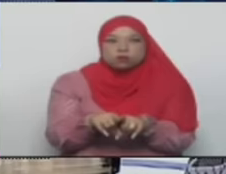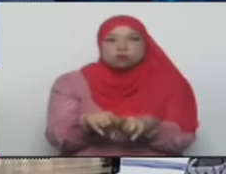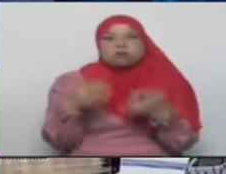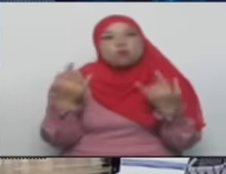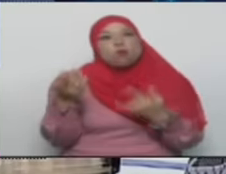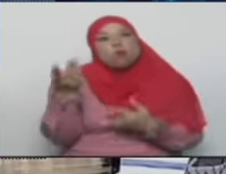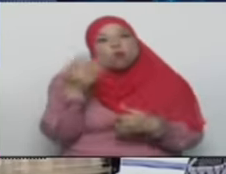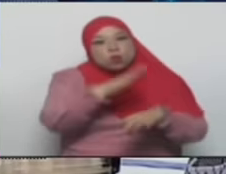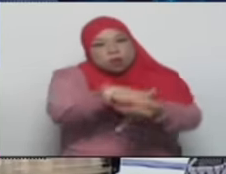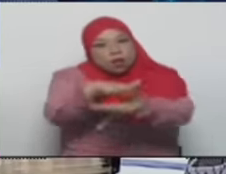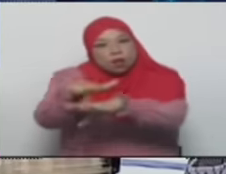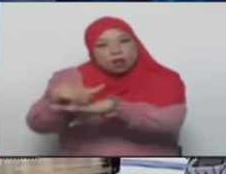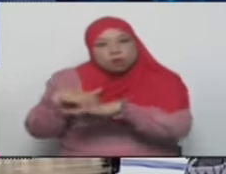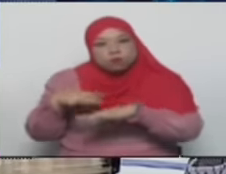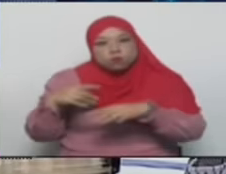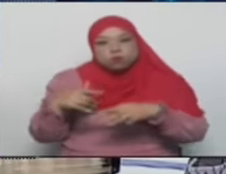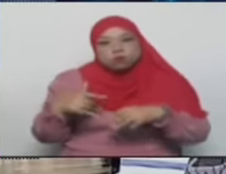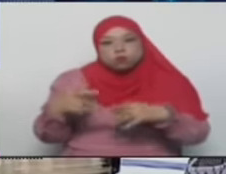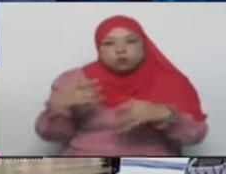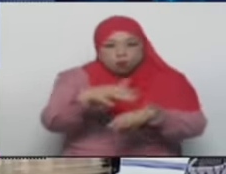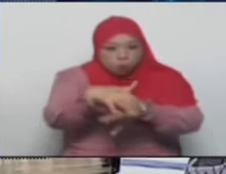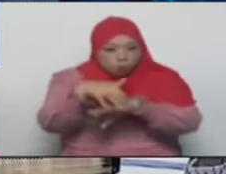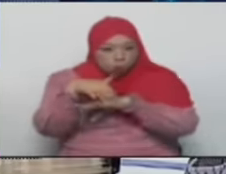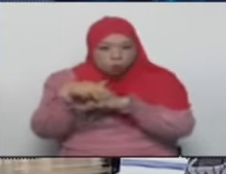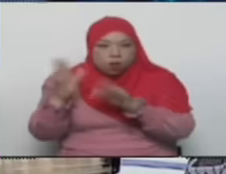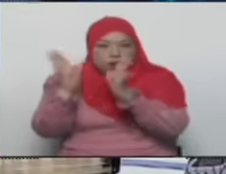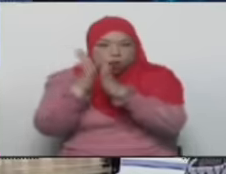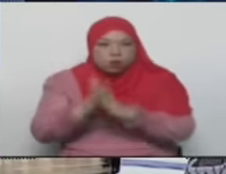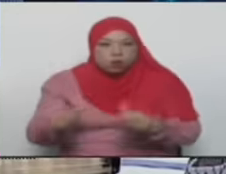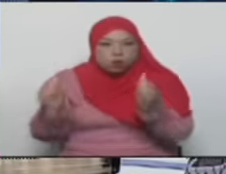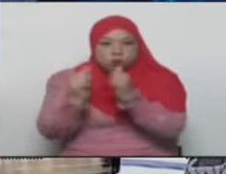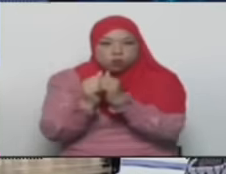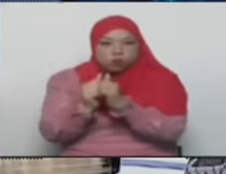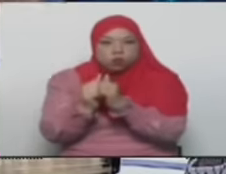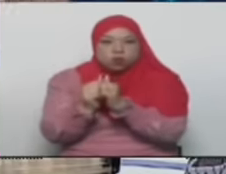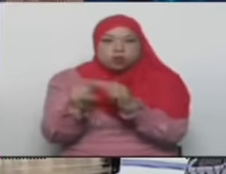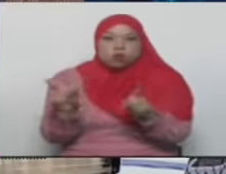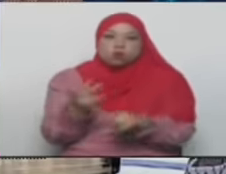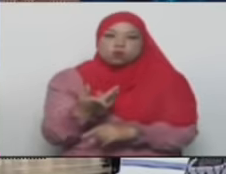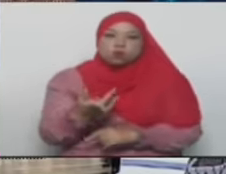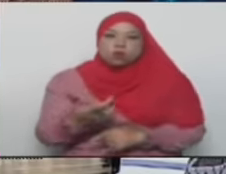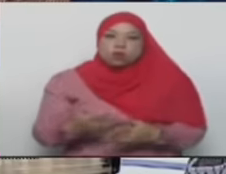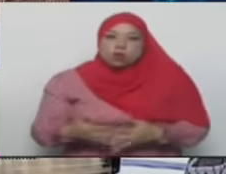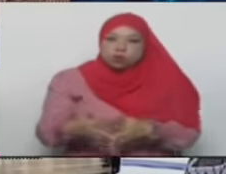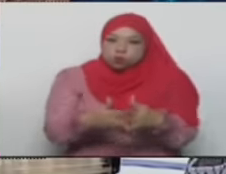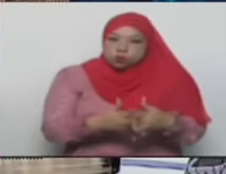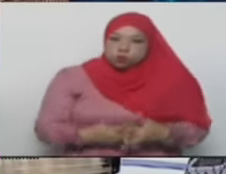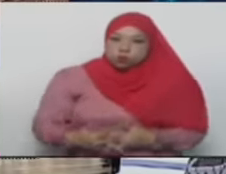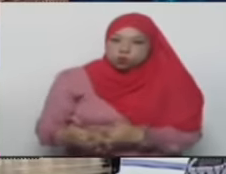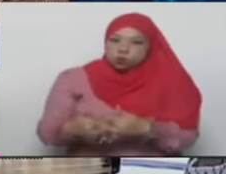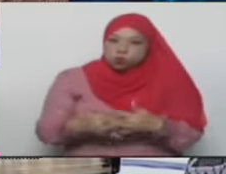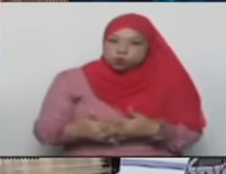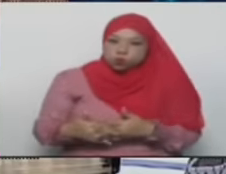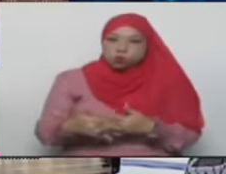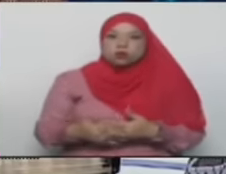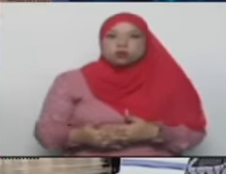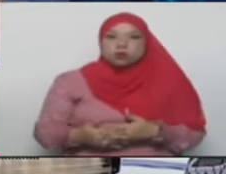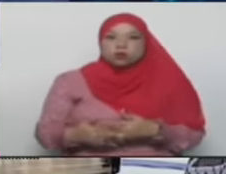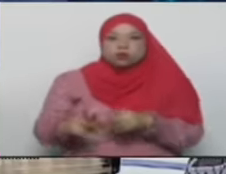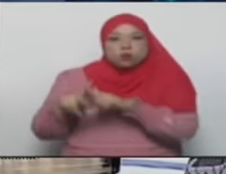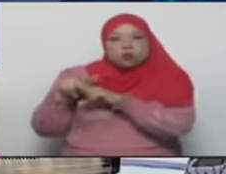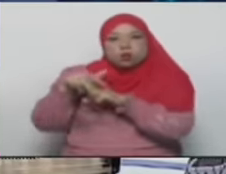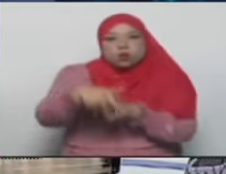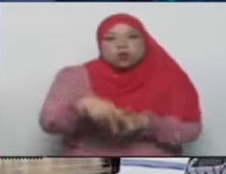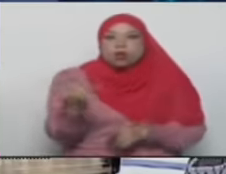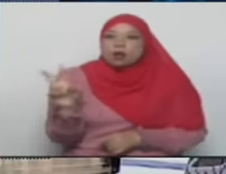llamó a una guerra civil en el Reino Unido. Casi simultáneo con el intento del zarpazo fascista